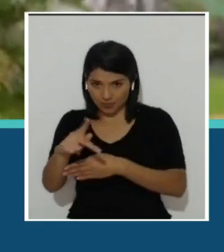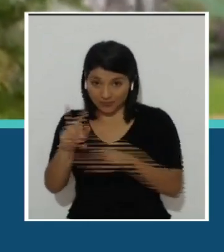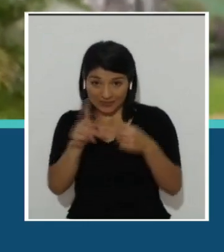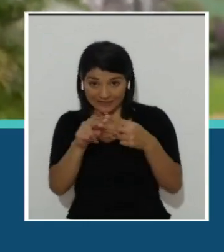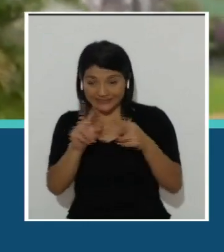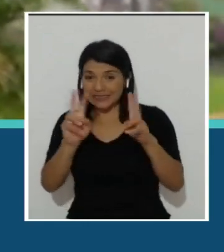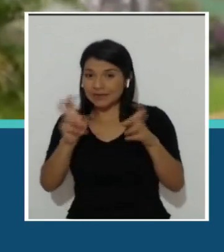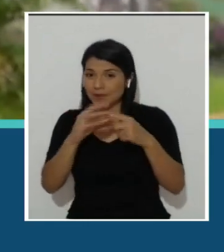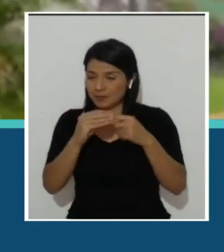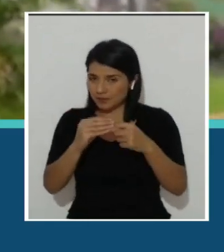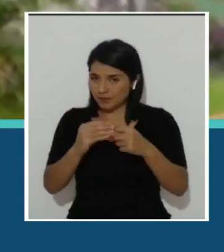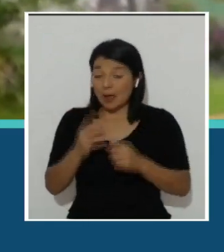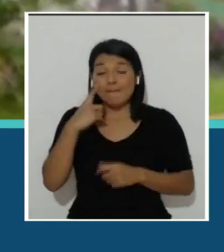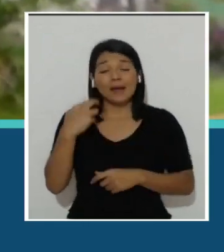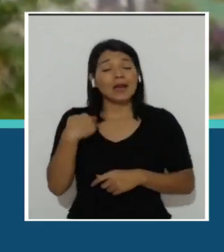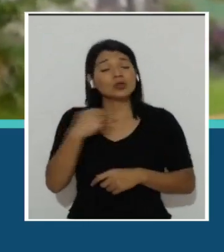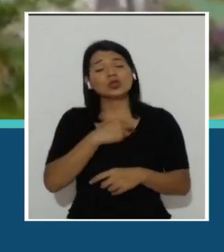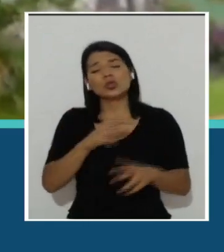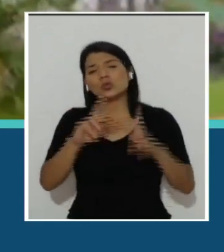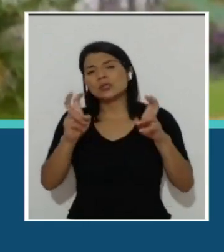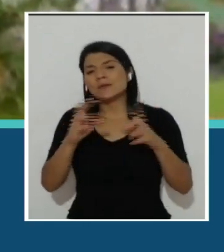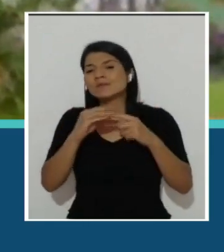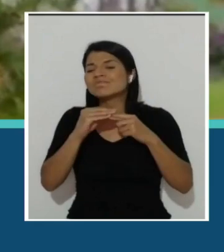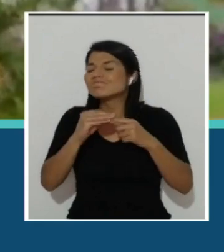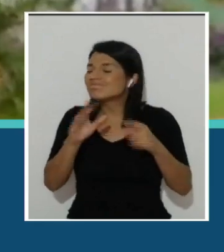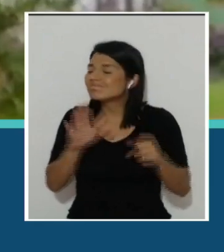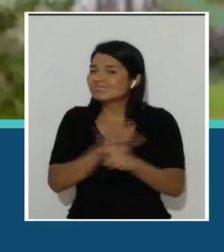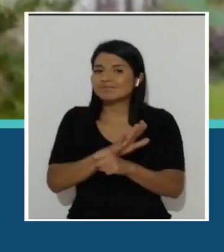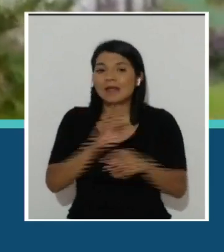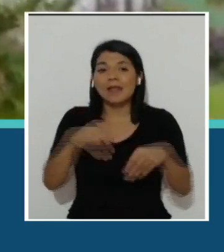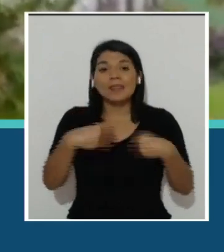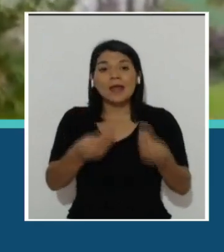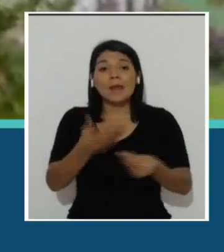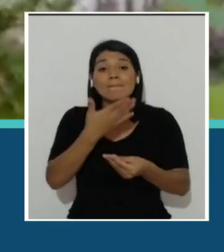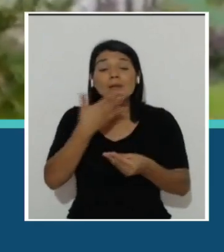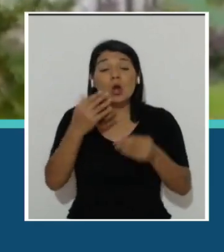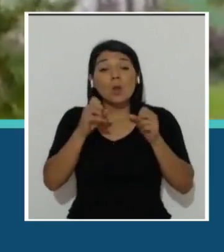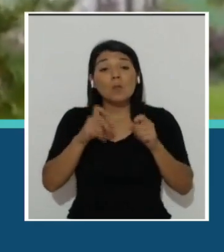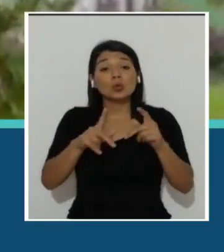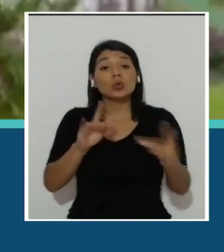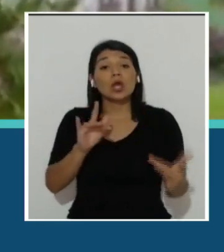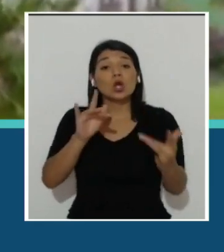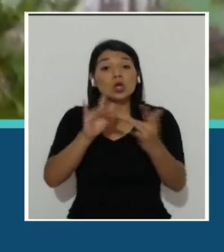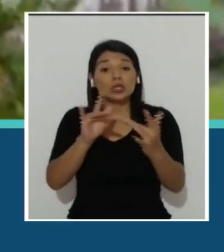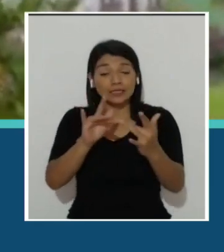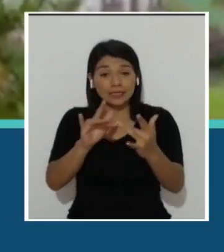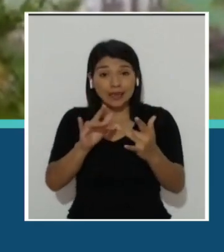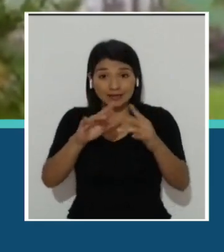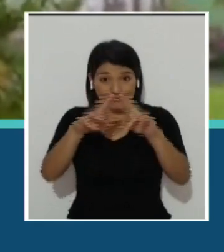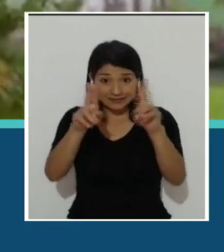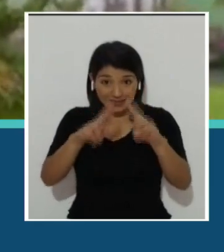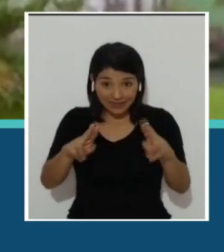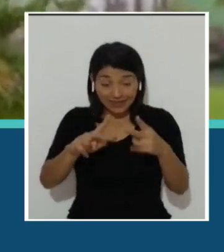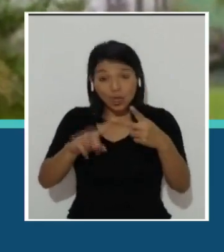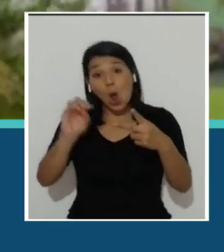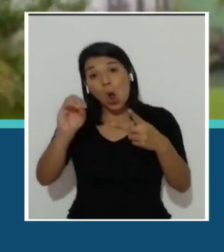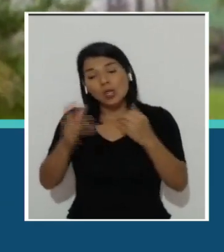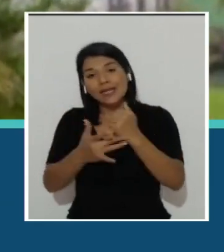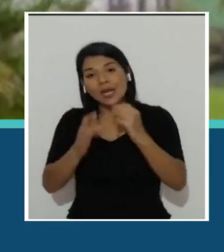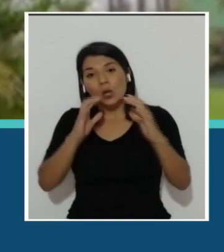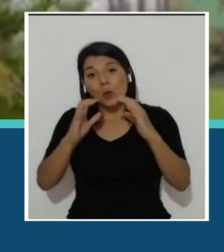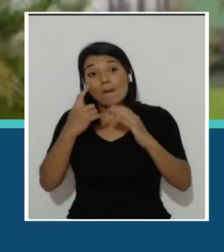absoluta darle las mejores oportunidades de conectividad a quienes más lo necesitan, y definitivamente la